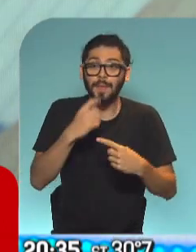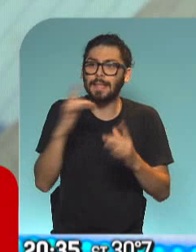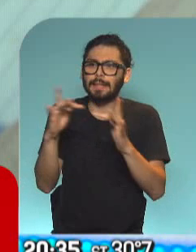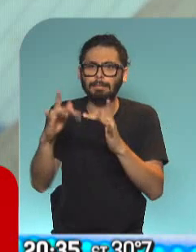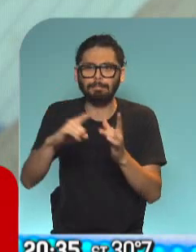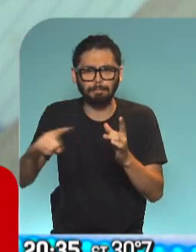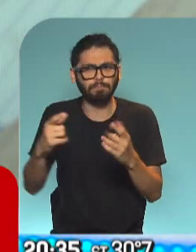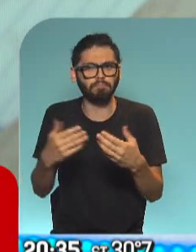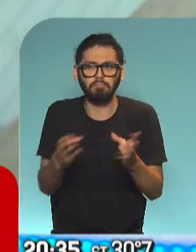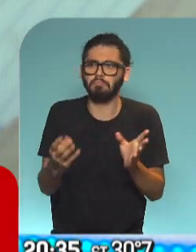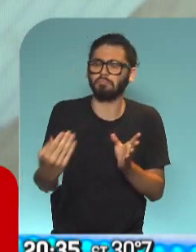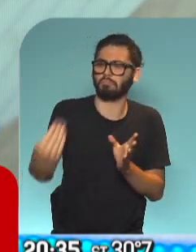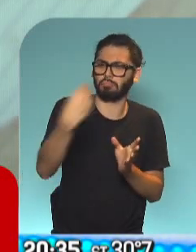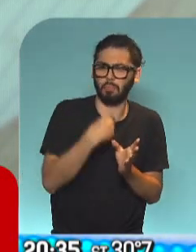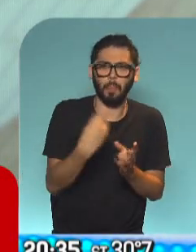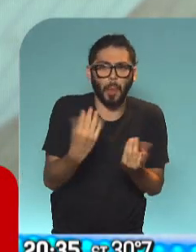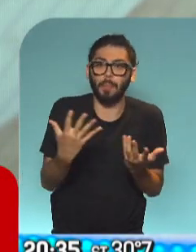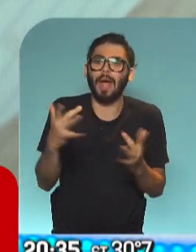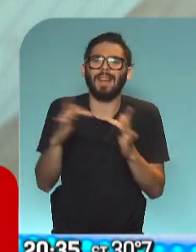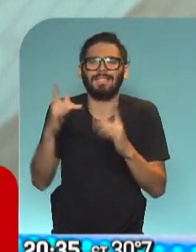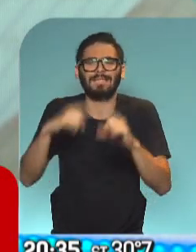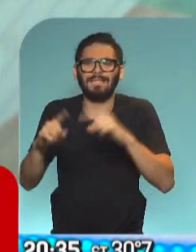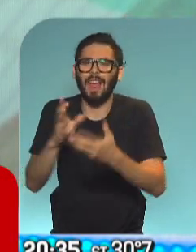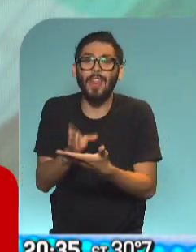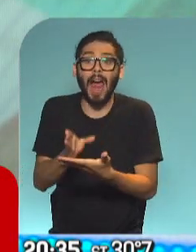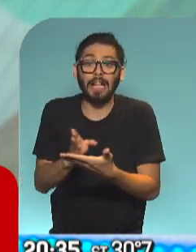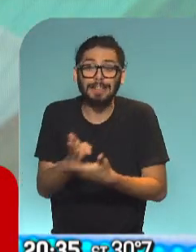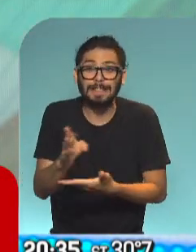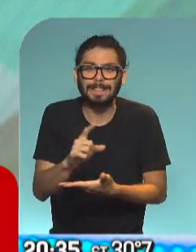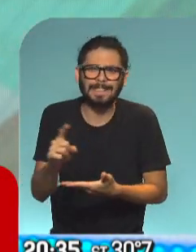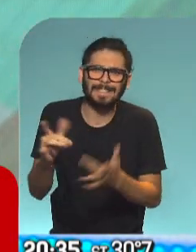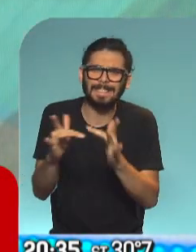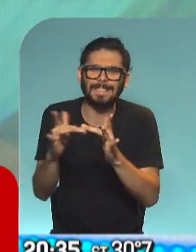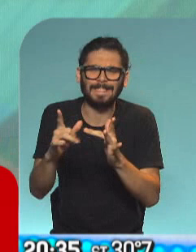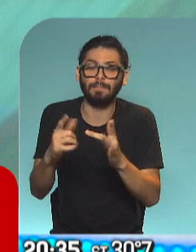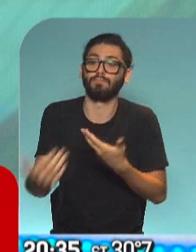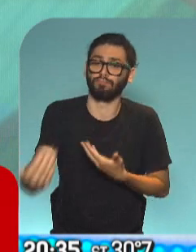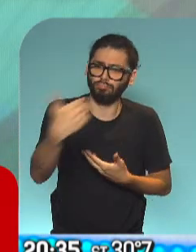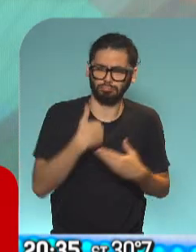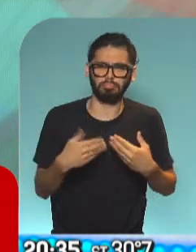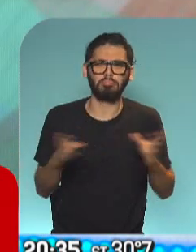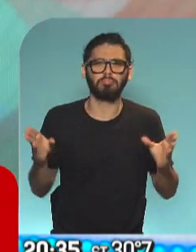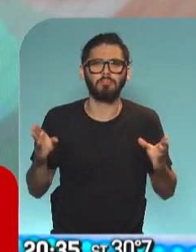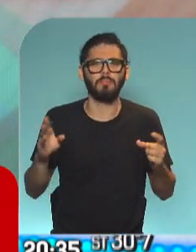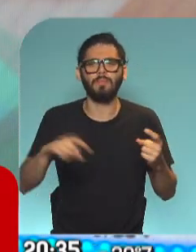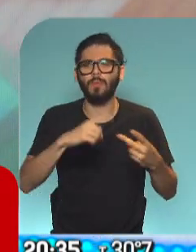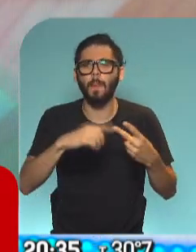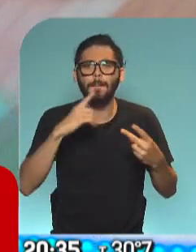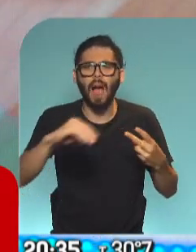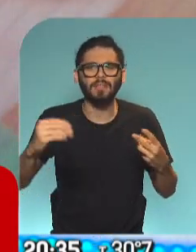internet sus trámites y accediendo a sus derechos. Así que esa fue como la prioridad. Y después, en relación a cómo seguir,